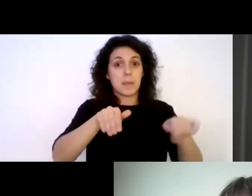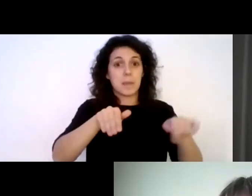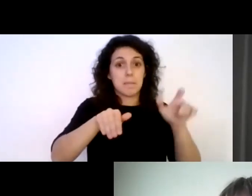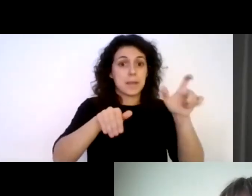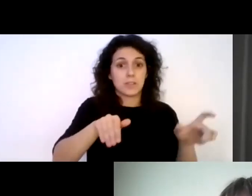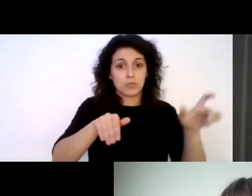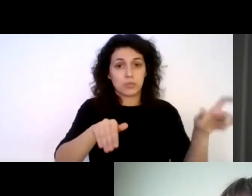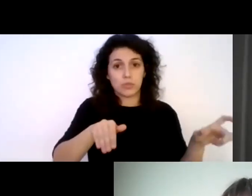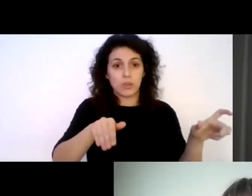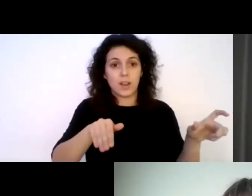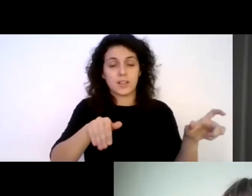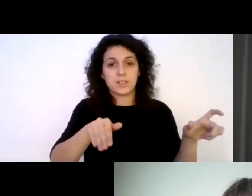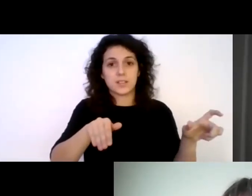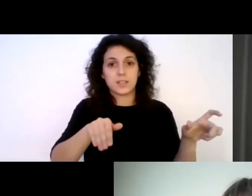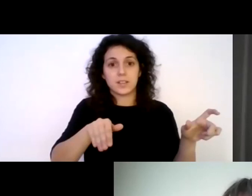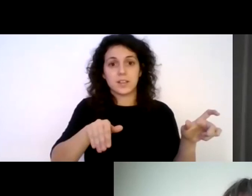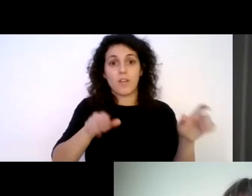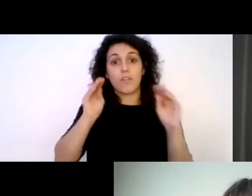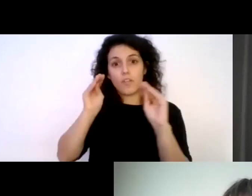proveyó el servicio de snorkeling.